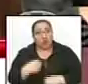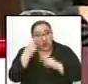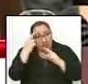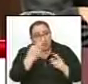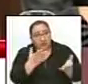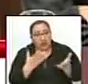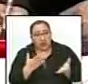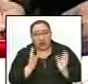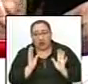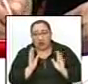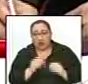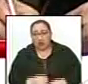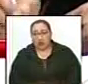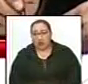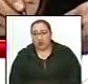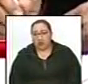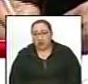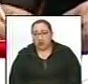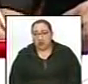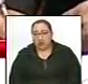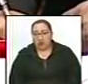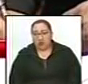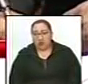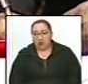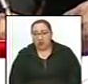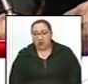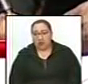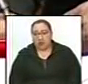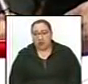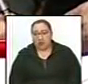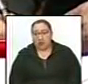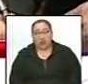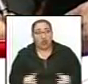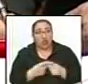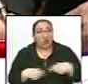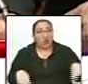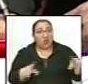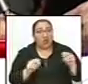El respeto. Estoy llamando. Cuando hemos estado hablando los demás congresistas.